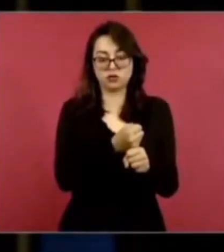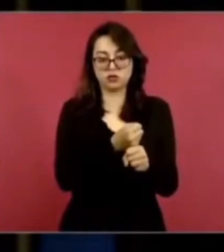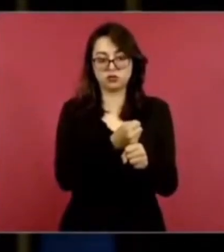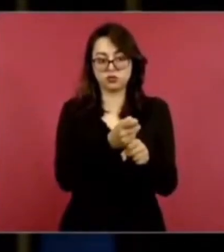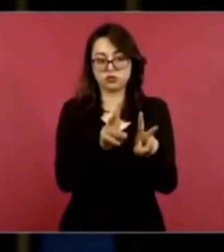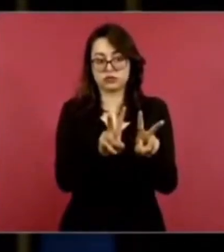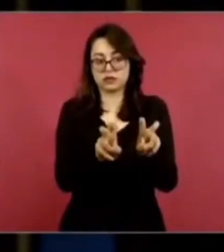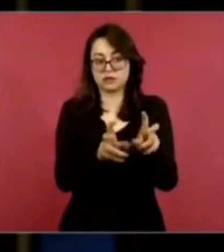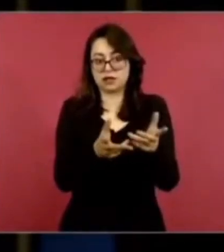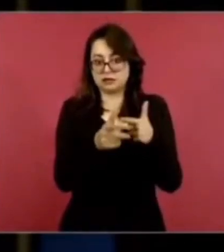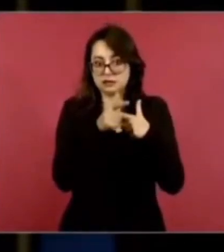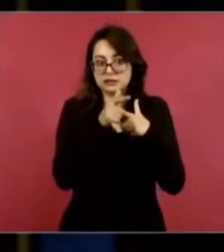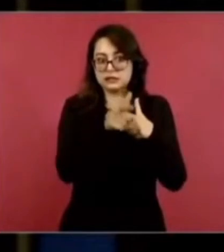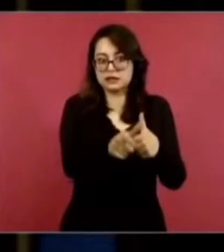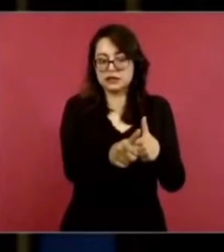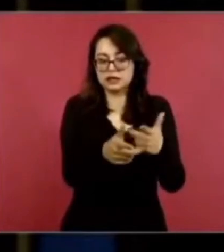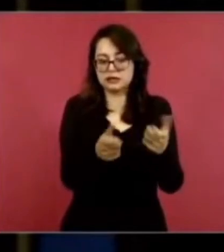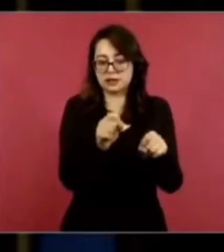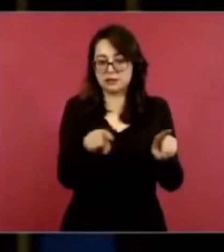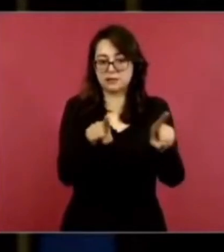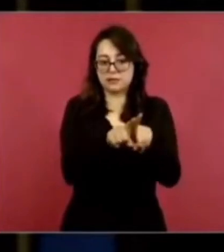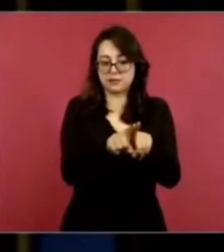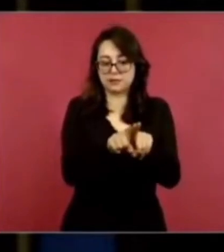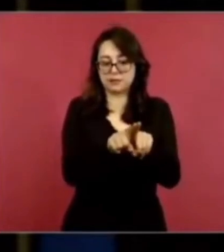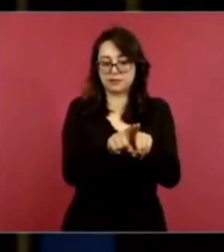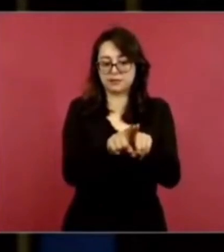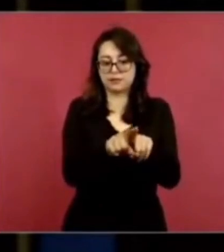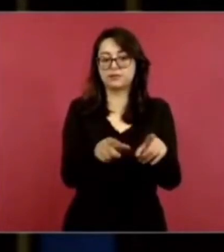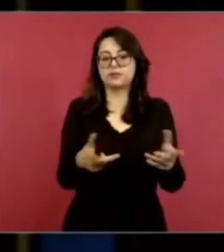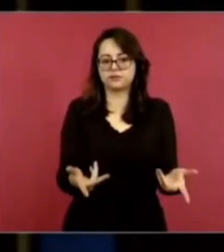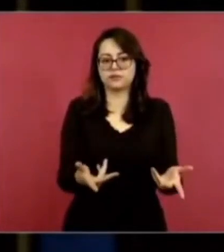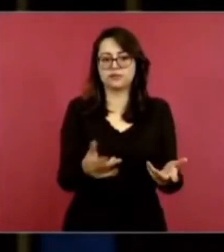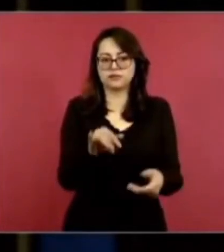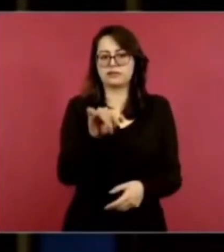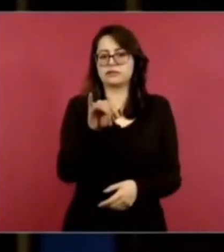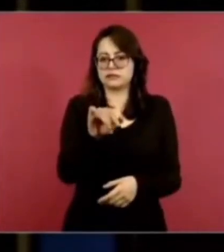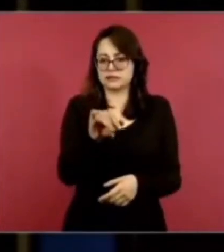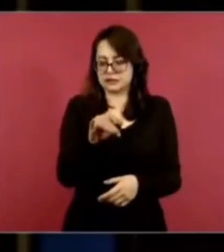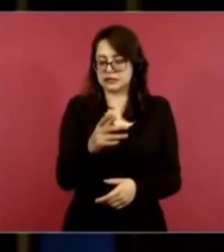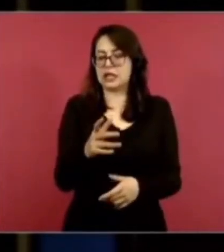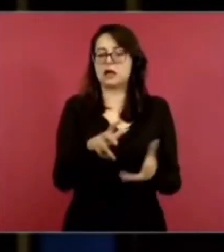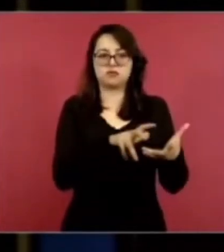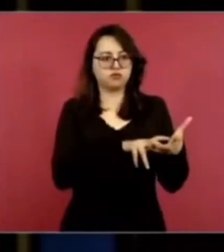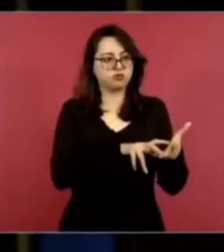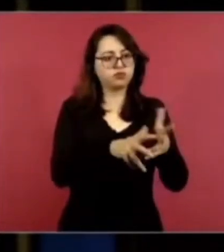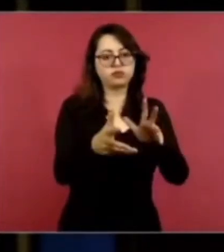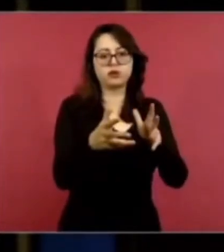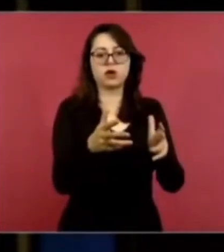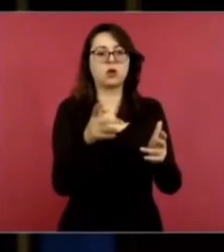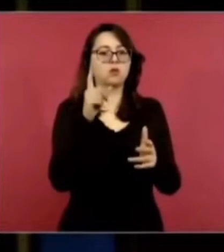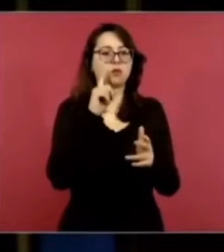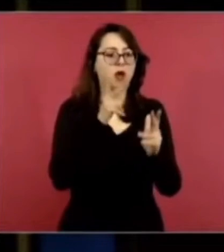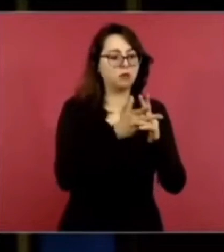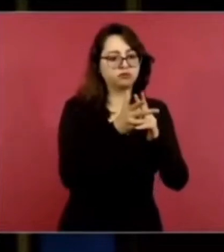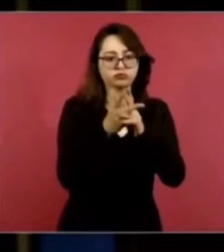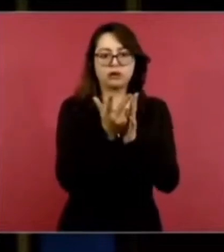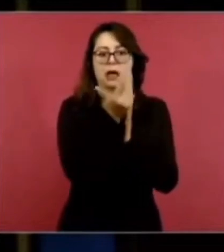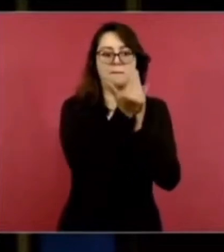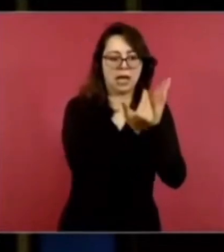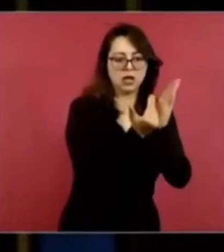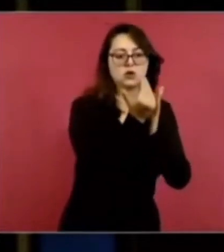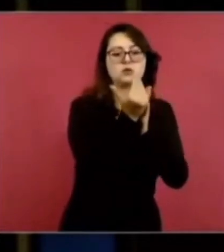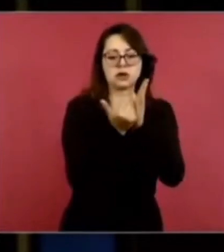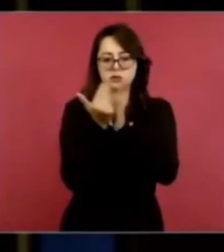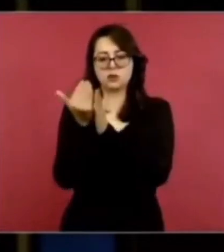las estadísticas, platicaba con el senador Cravioto la semana pasada, que estuvieron por allá activistas de